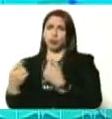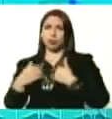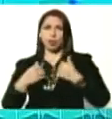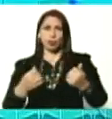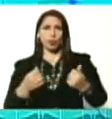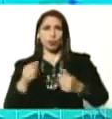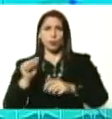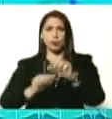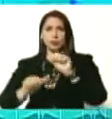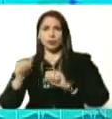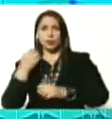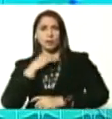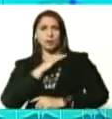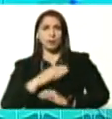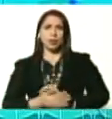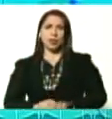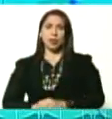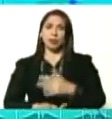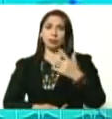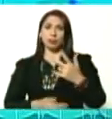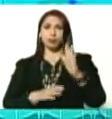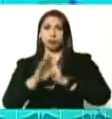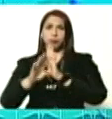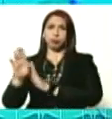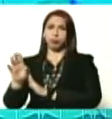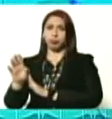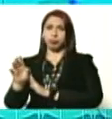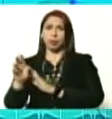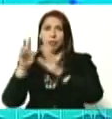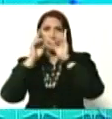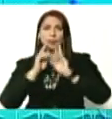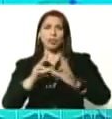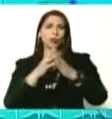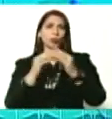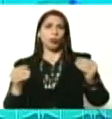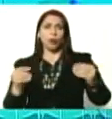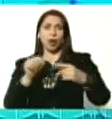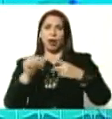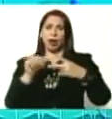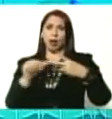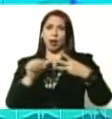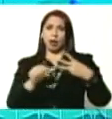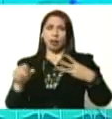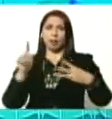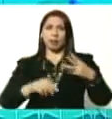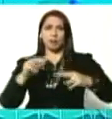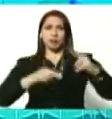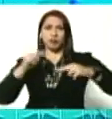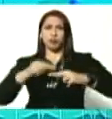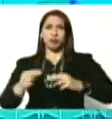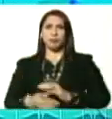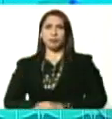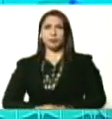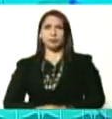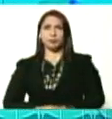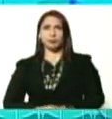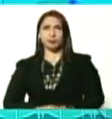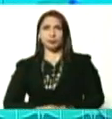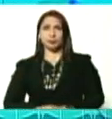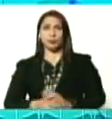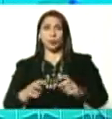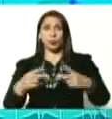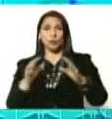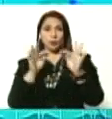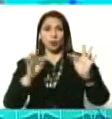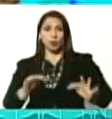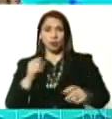de las enfermedades. Tres, desarrollo y mantenimiento de todas las áreas e infraestructura. Nuevo modelo